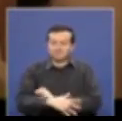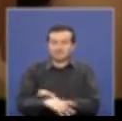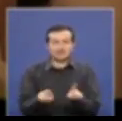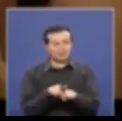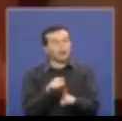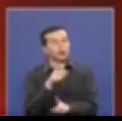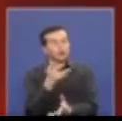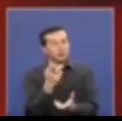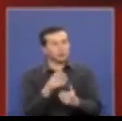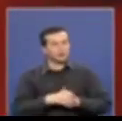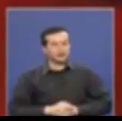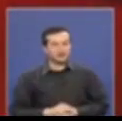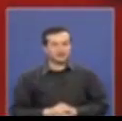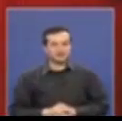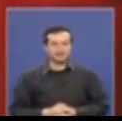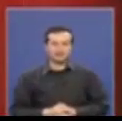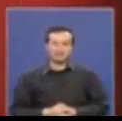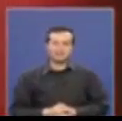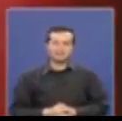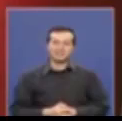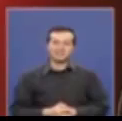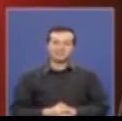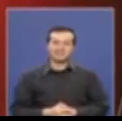pasó? Bueno,